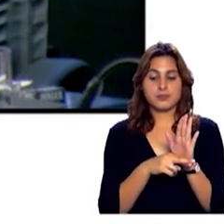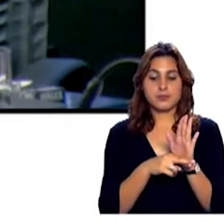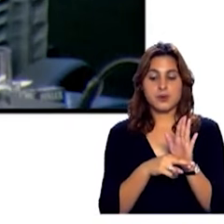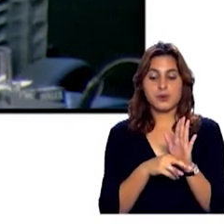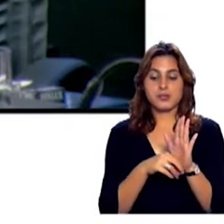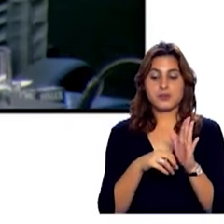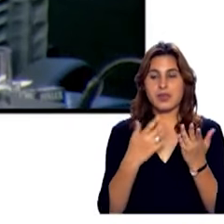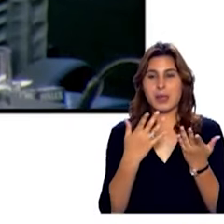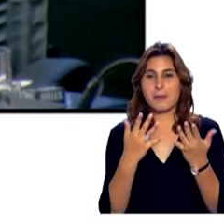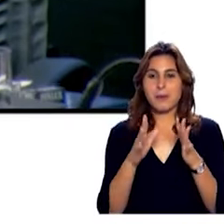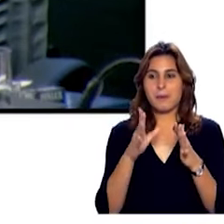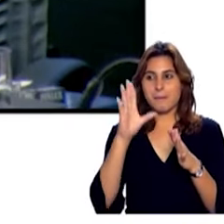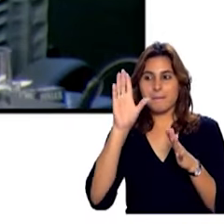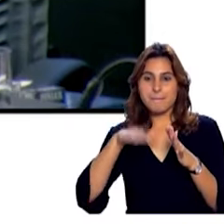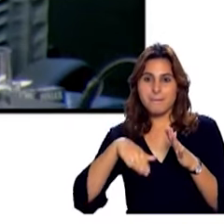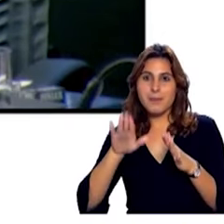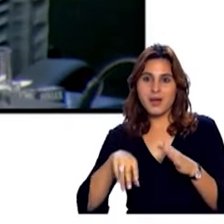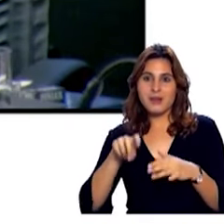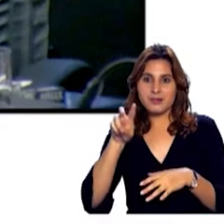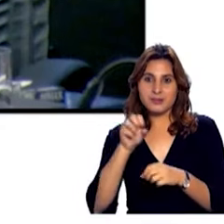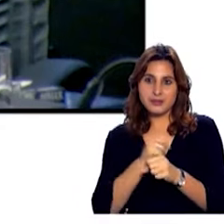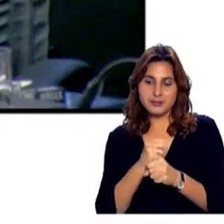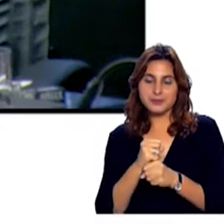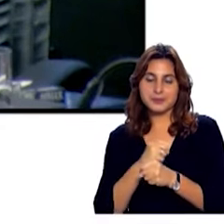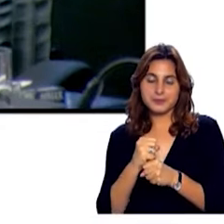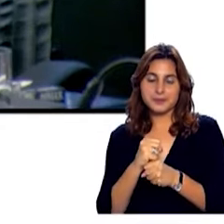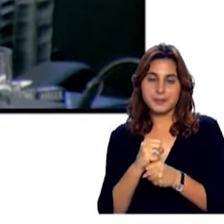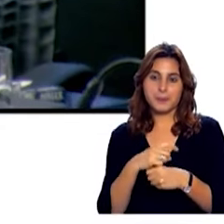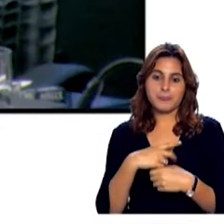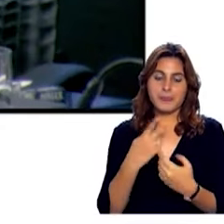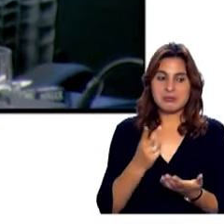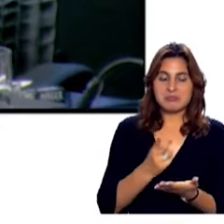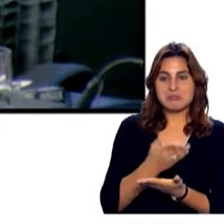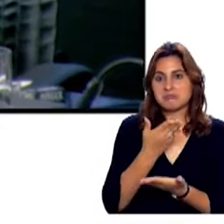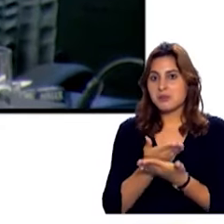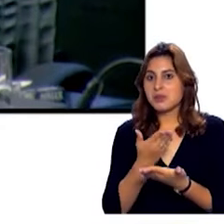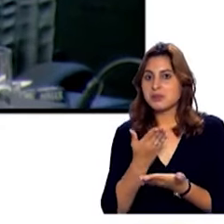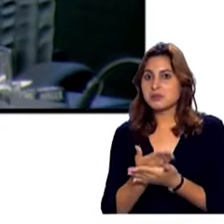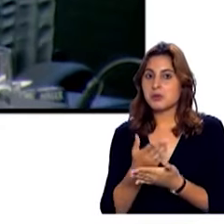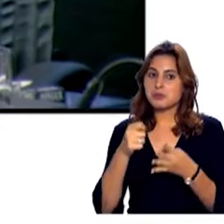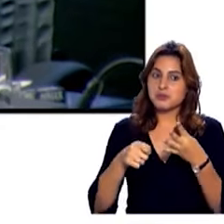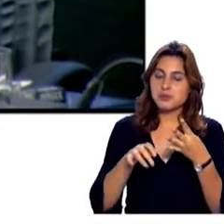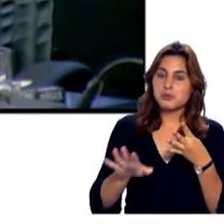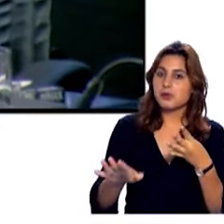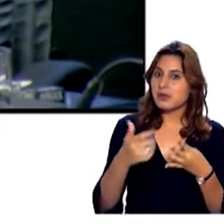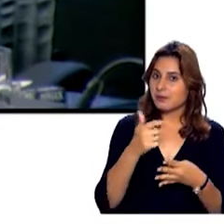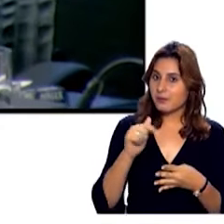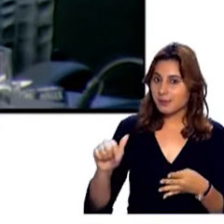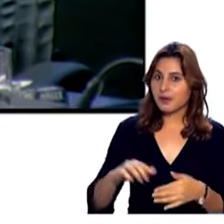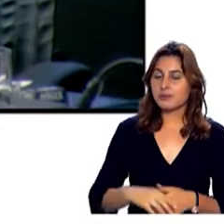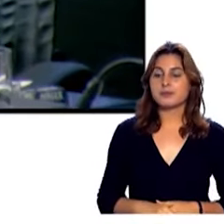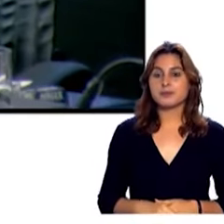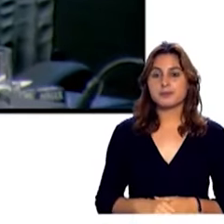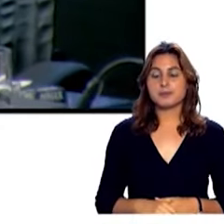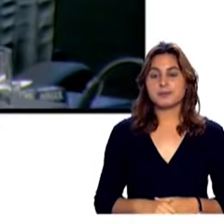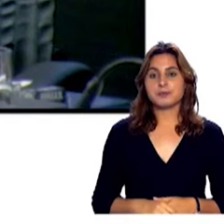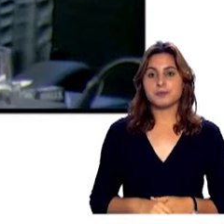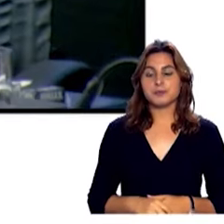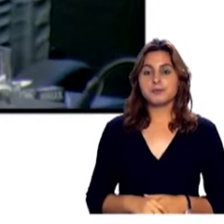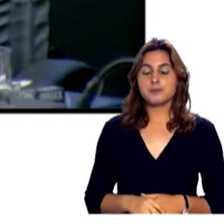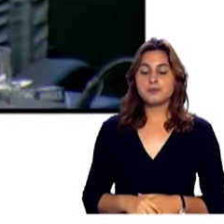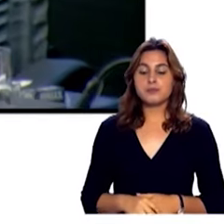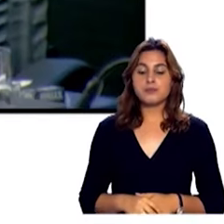no exista una doctrina jurisprudencial sobre el precepto en cuestión es muy frecuente Bueno